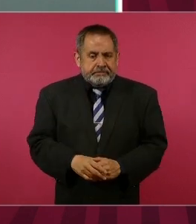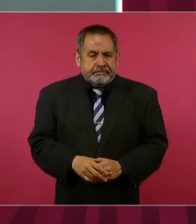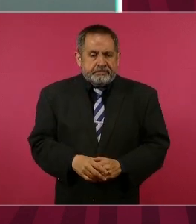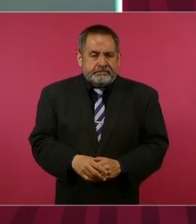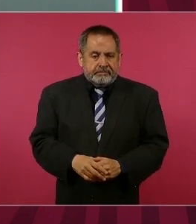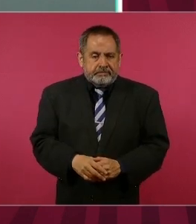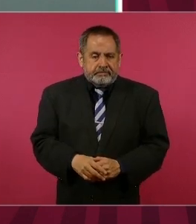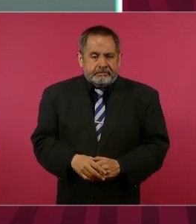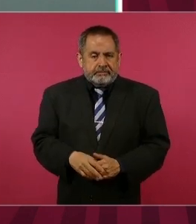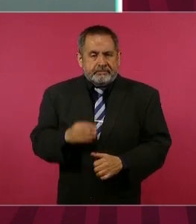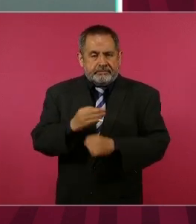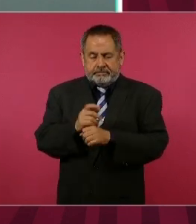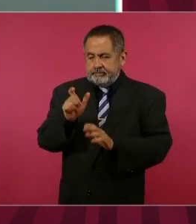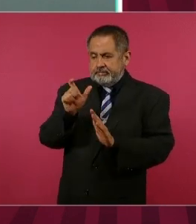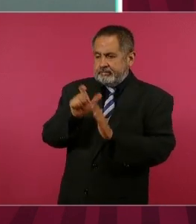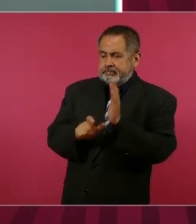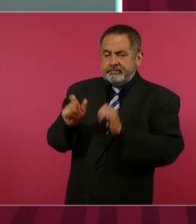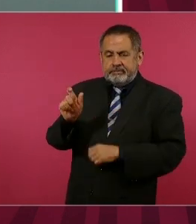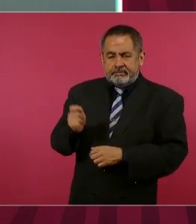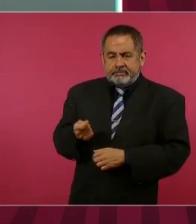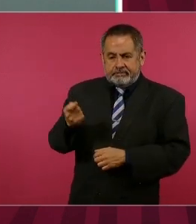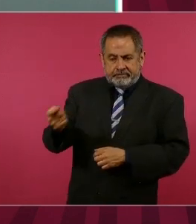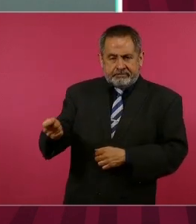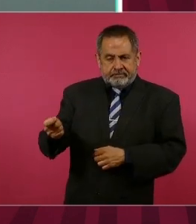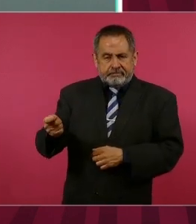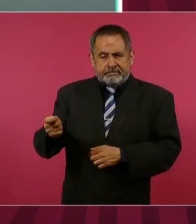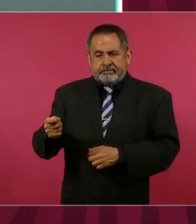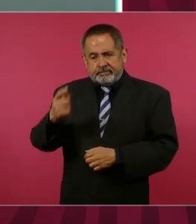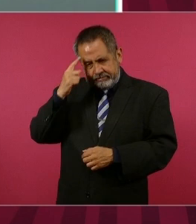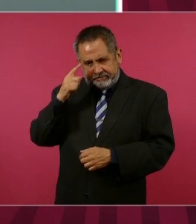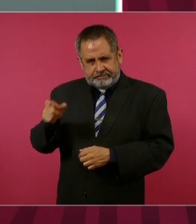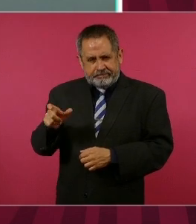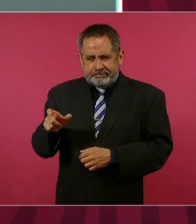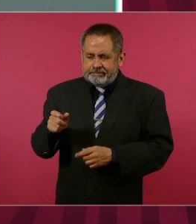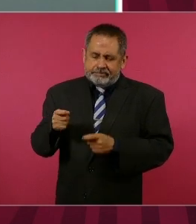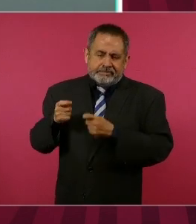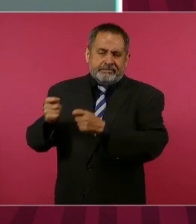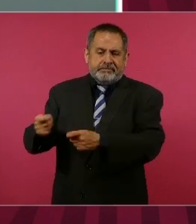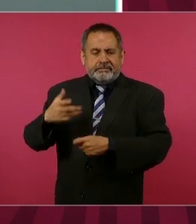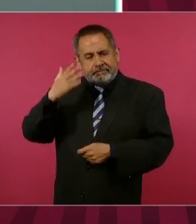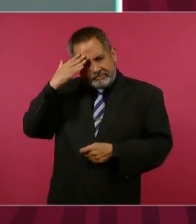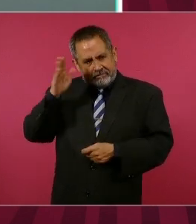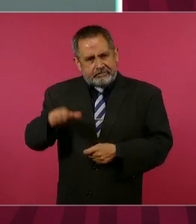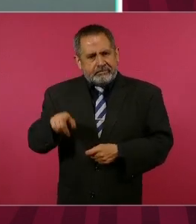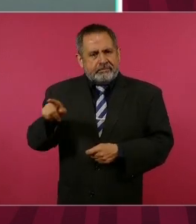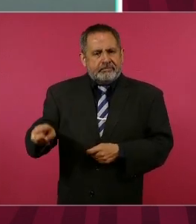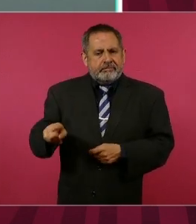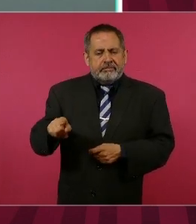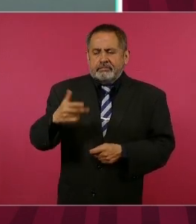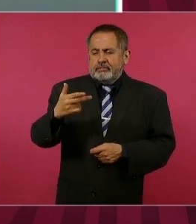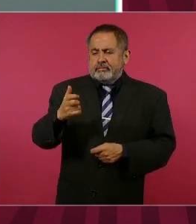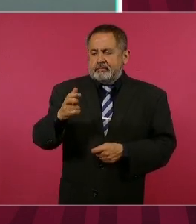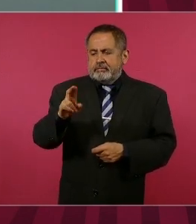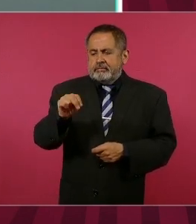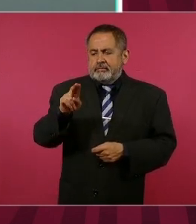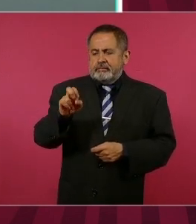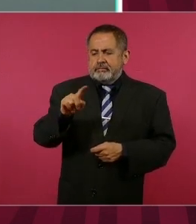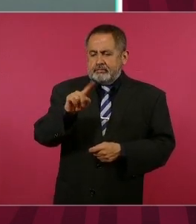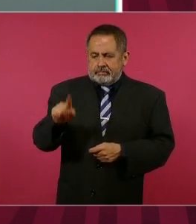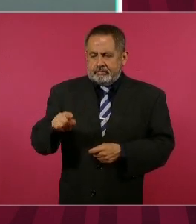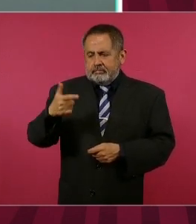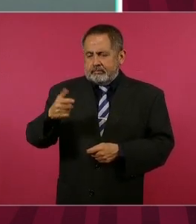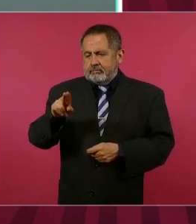manera simbólica, hacemos la entrega de la tarjeta de pago a la señora Albertina Hernández